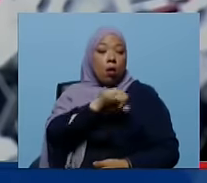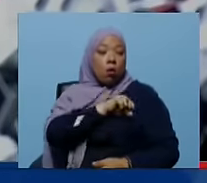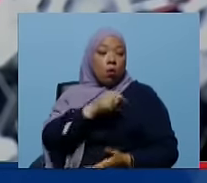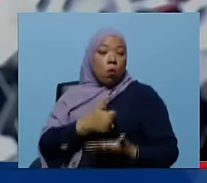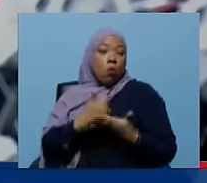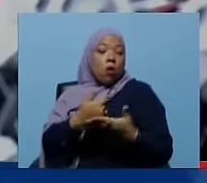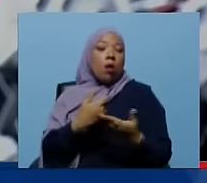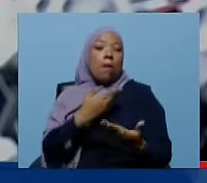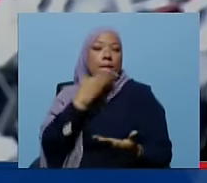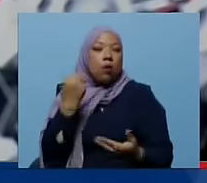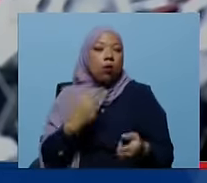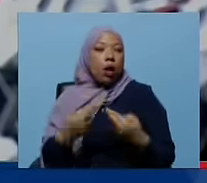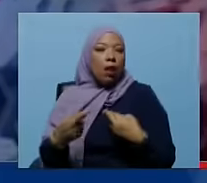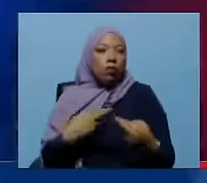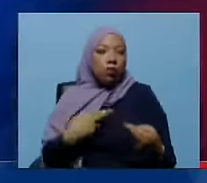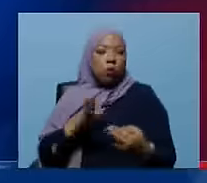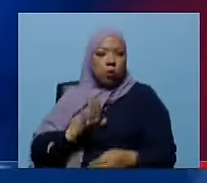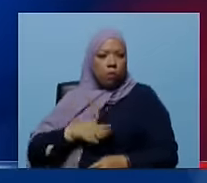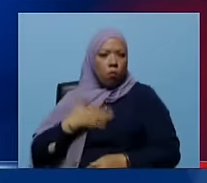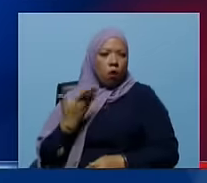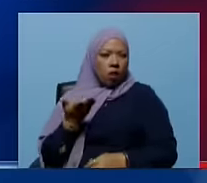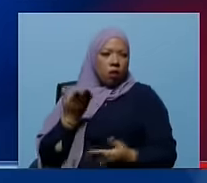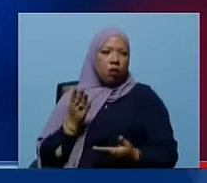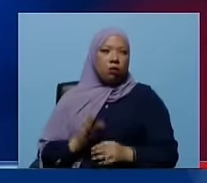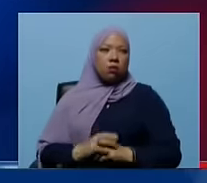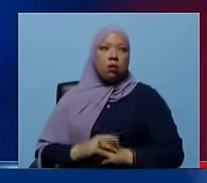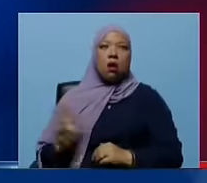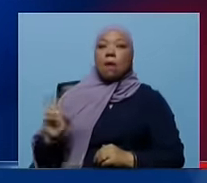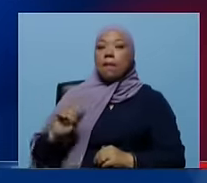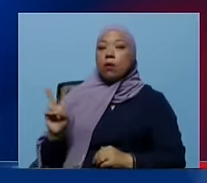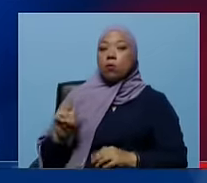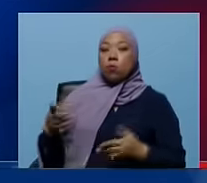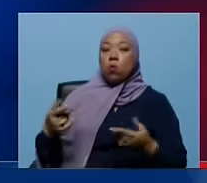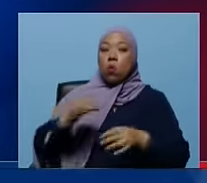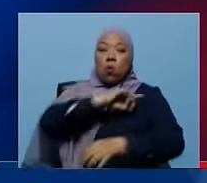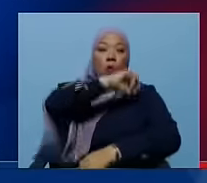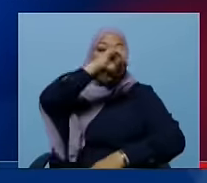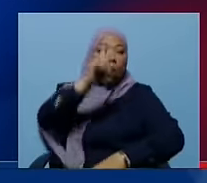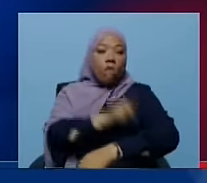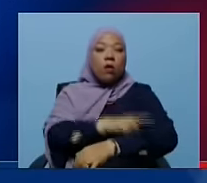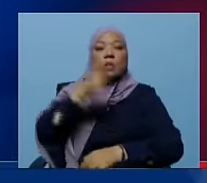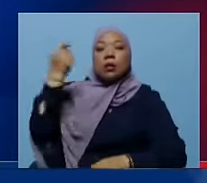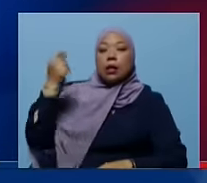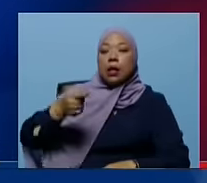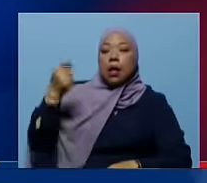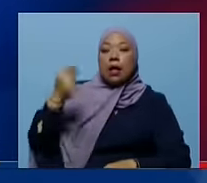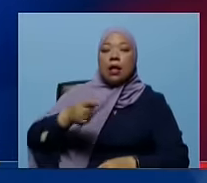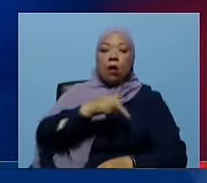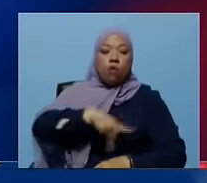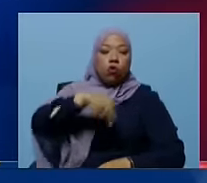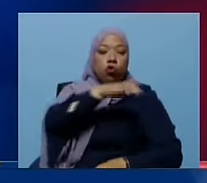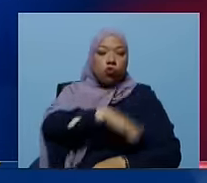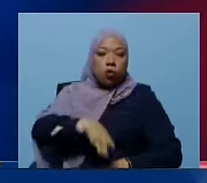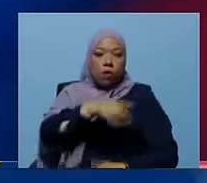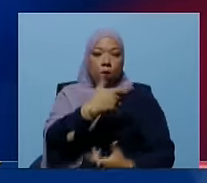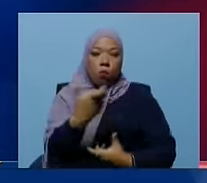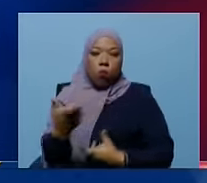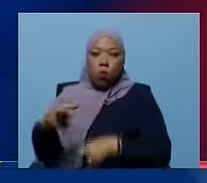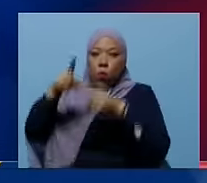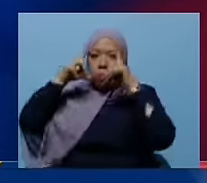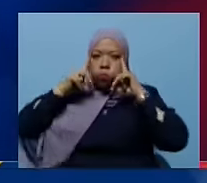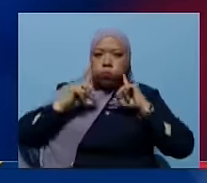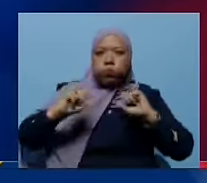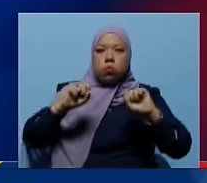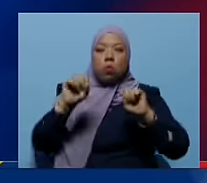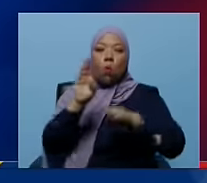fuera posible, que Venezuela tiene la fuerza de tarea para situaciones